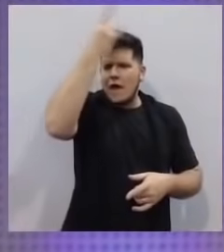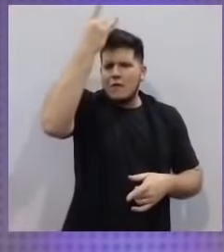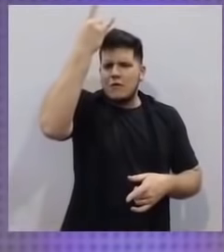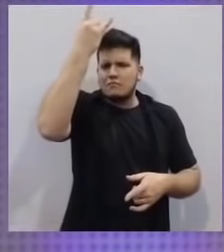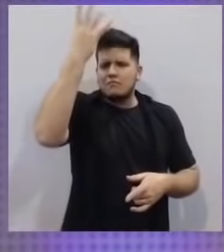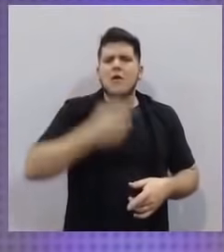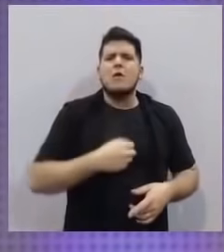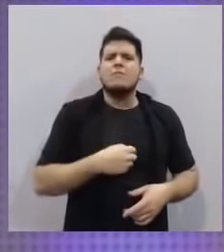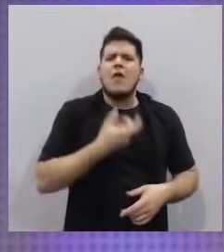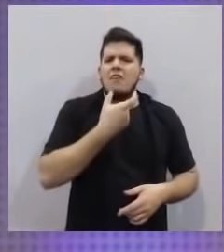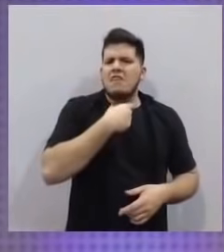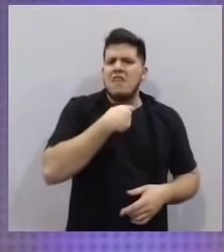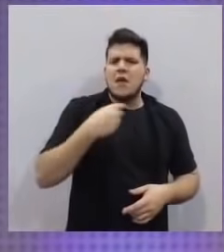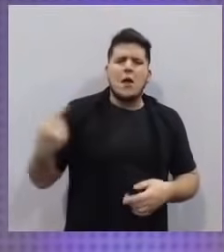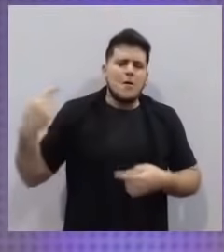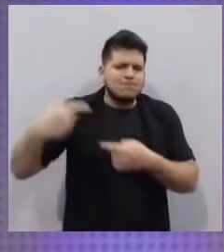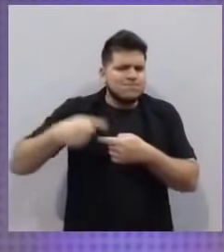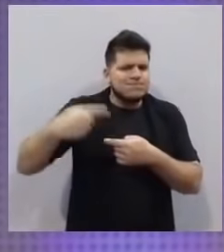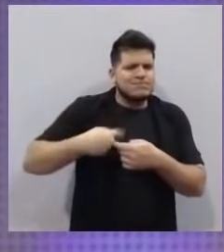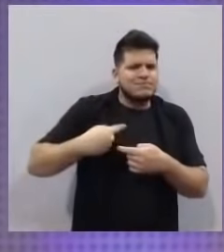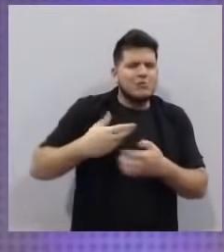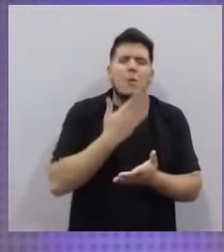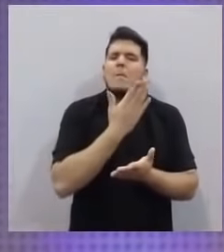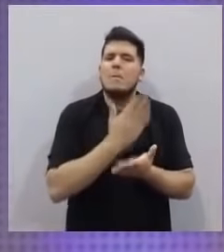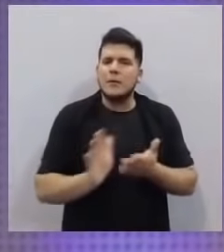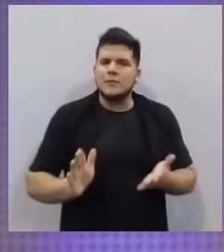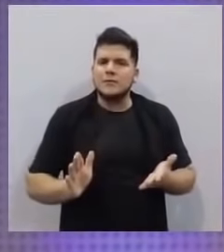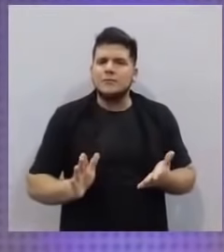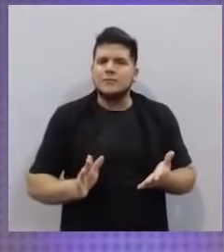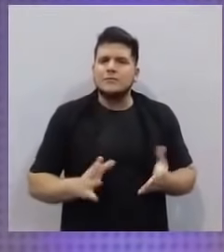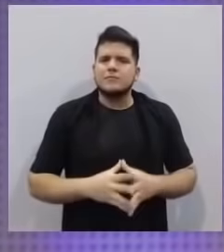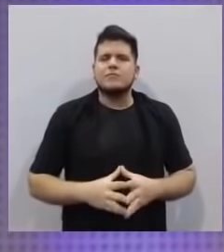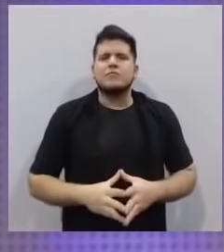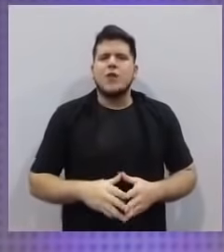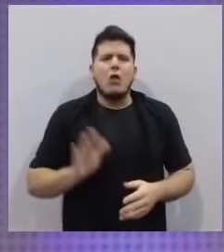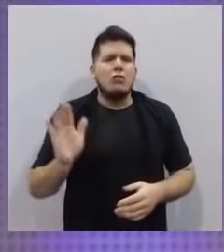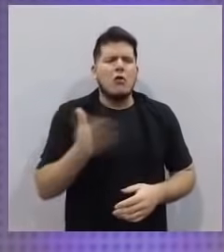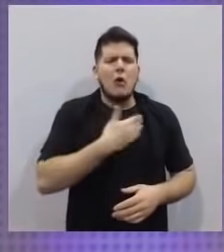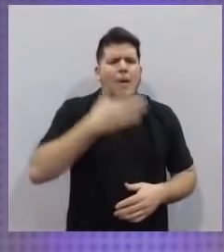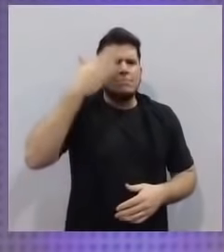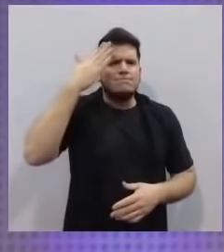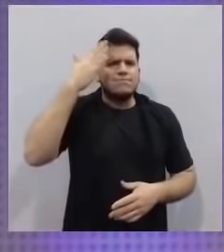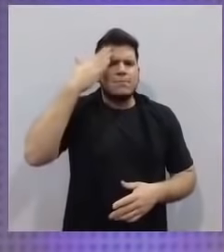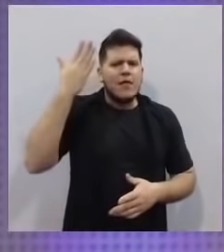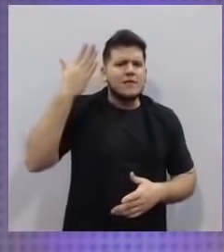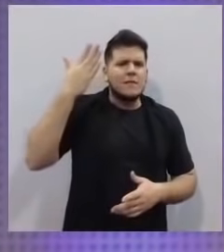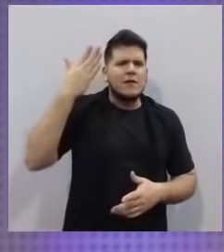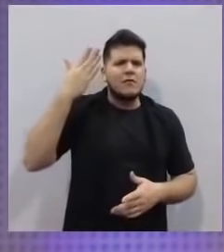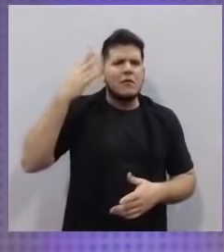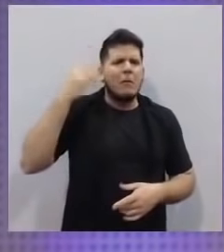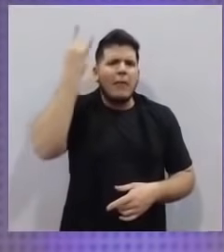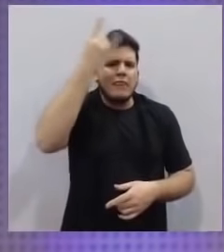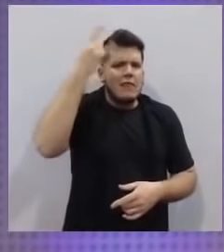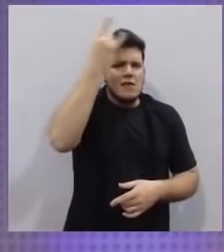hacerme no creer que lo que el reino tiene me pertenece por los méritos de cristo